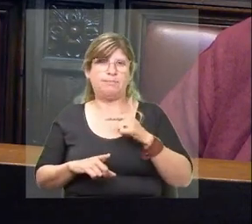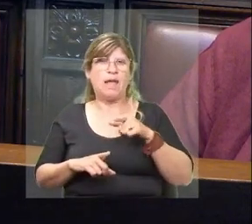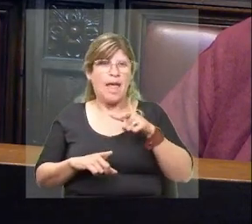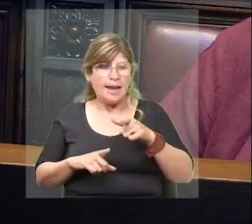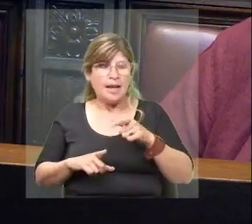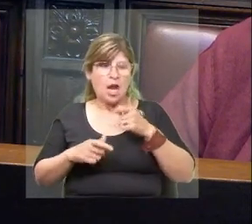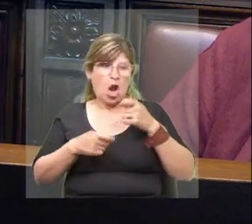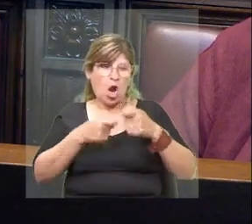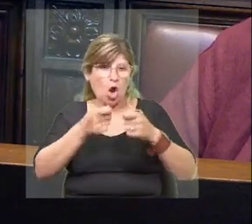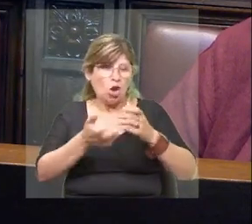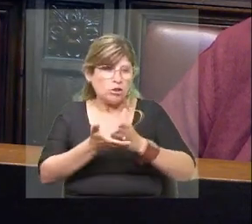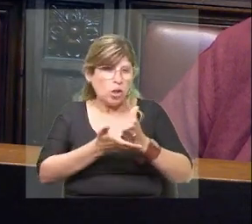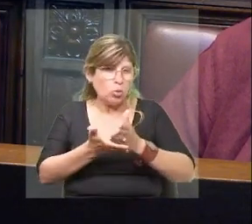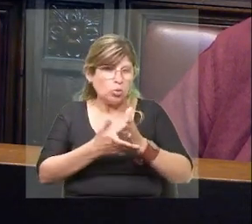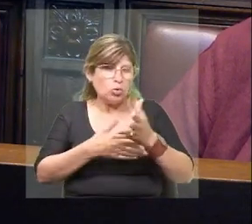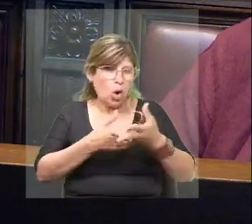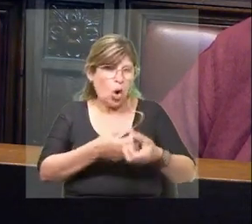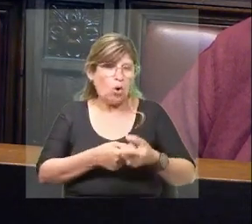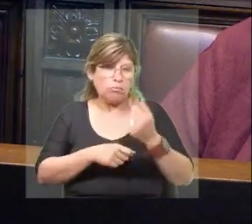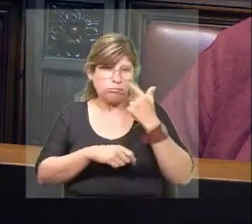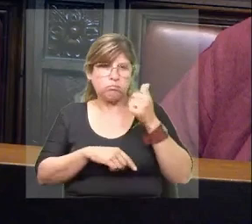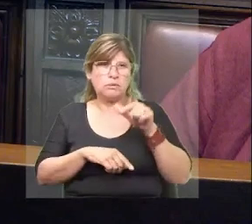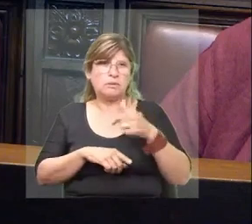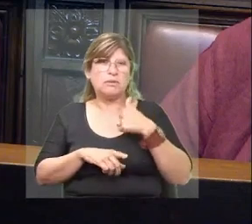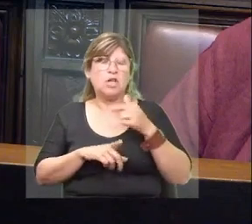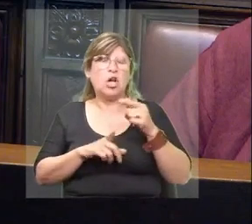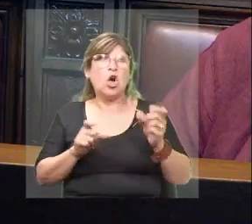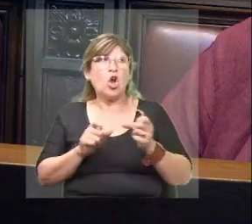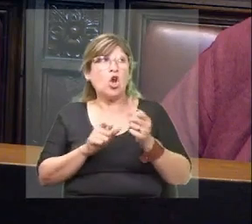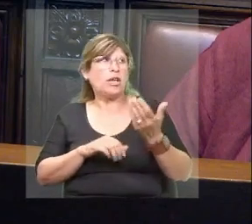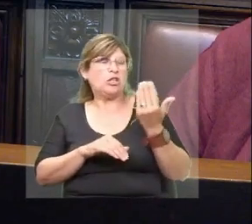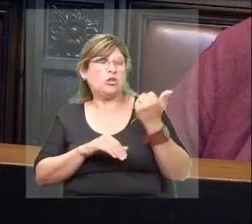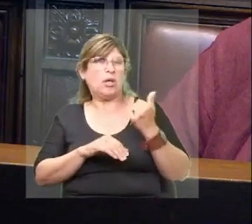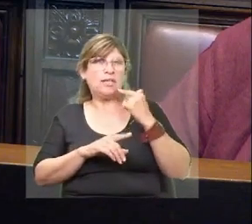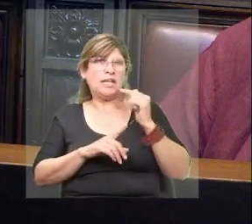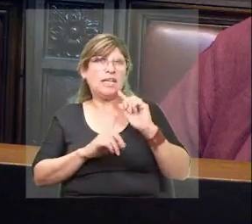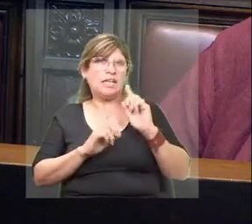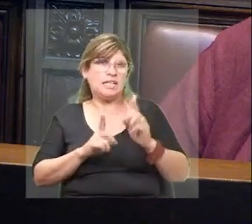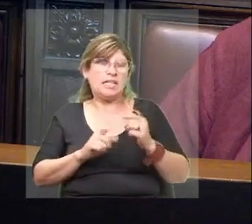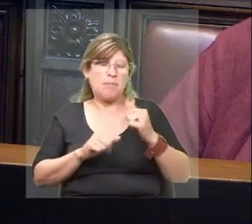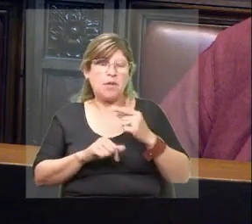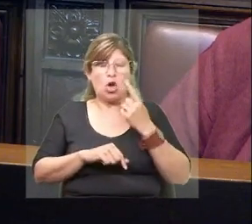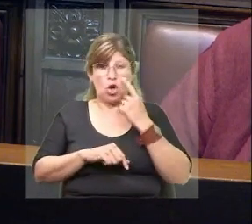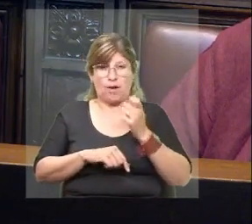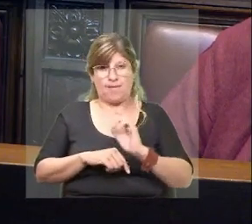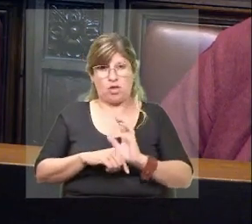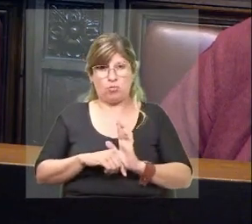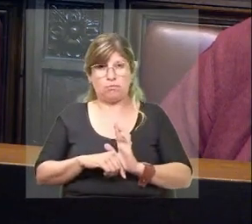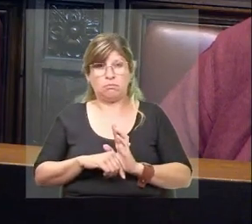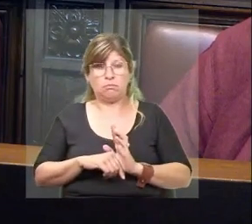contribuyó con lo que hizo y quizás más aún con lo que evitó.